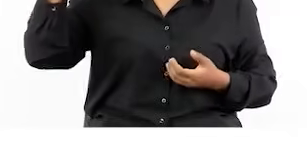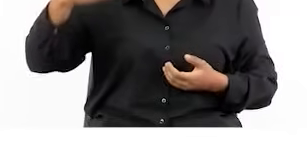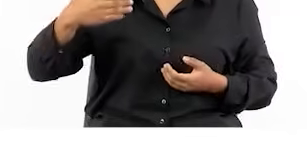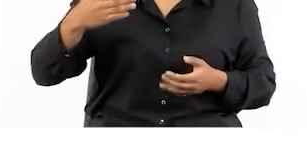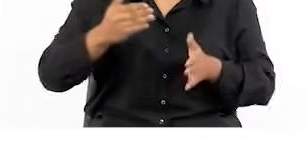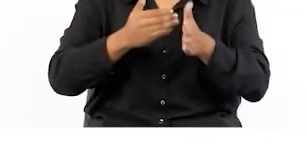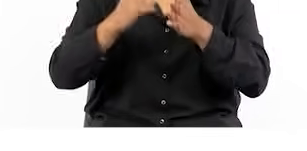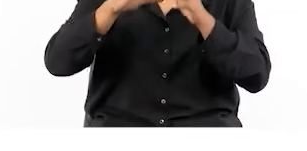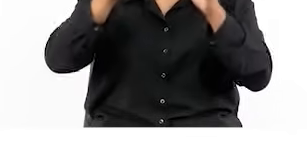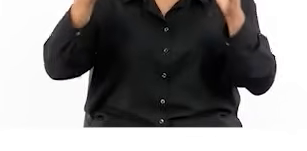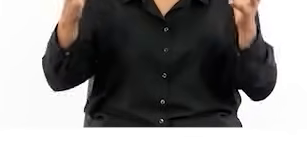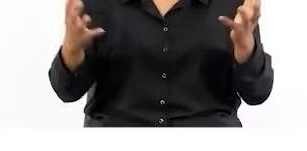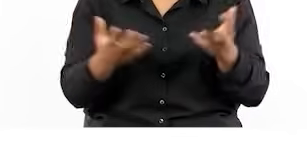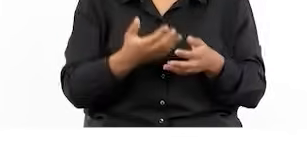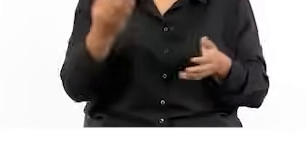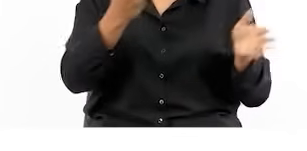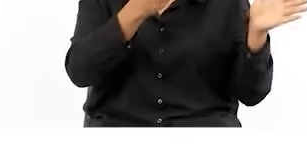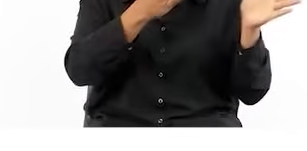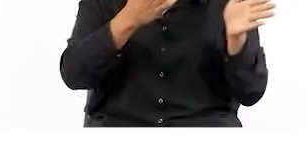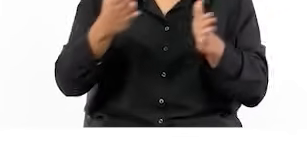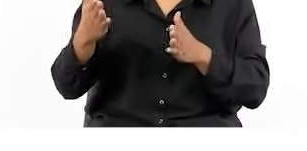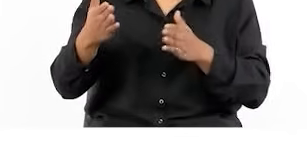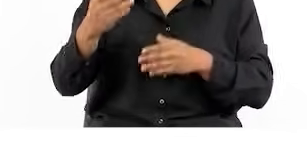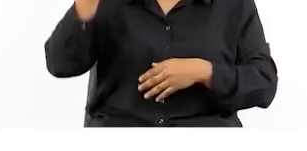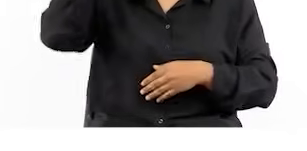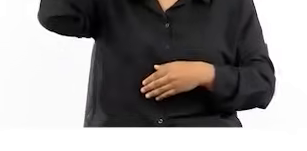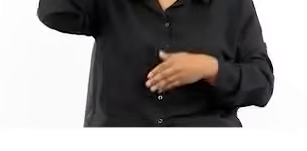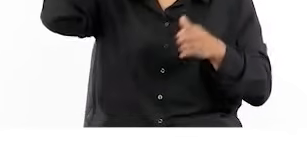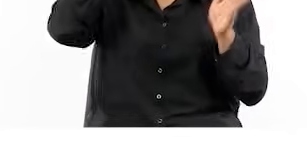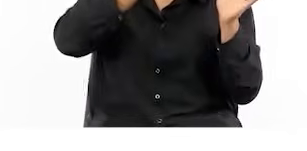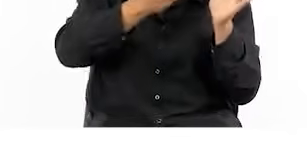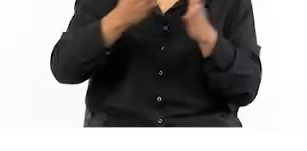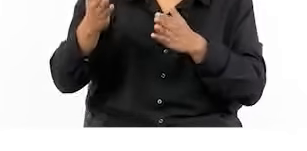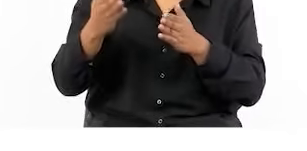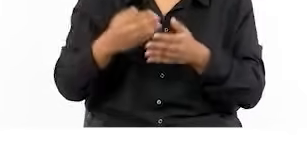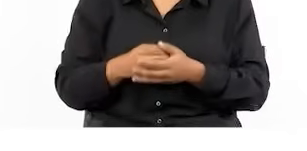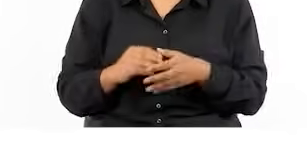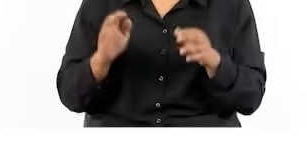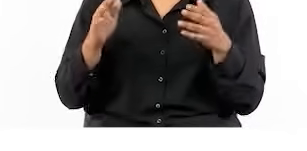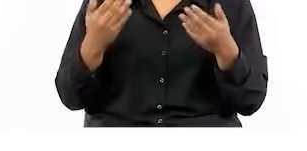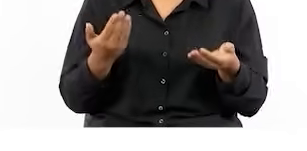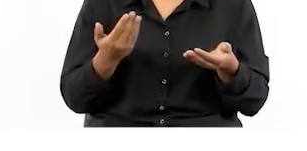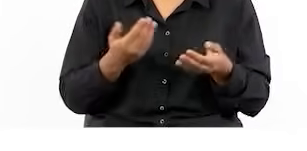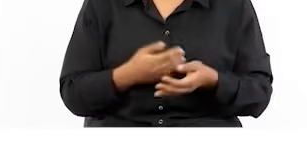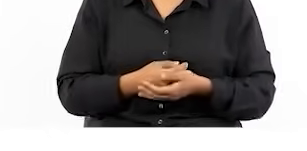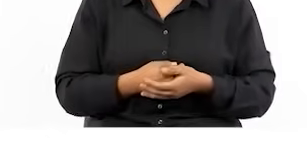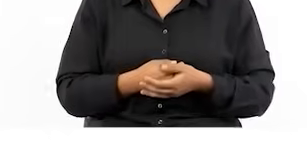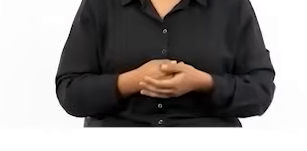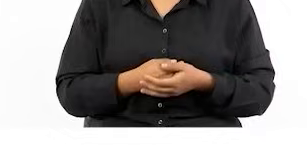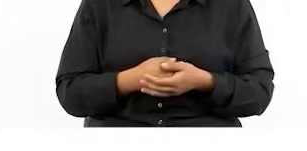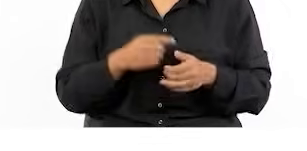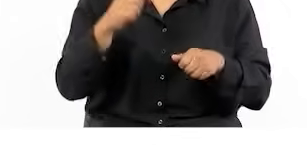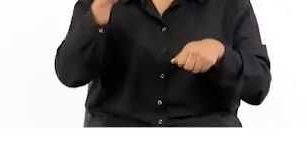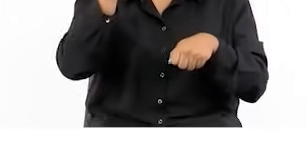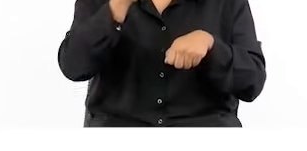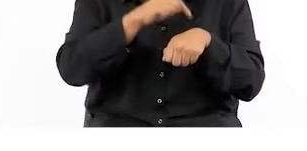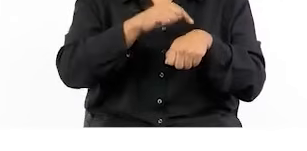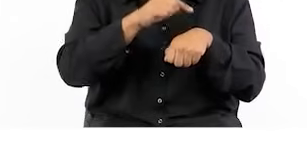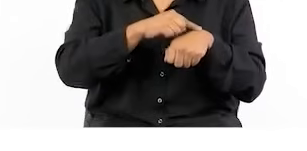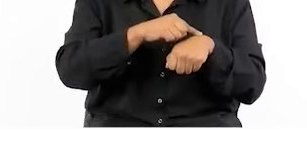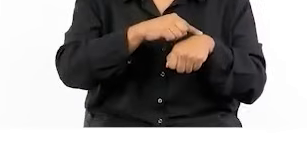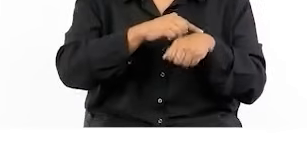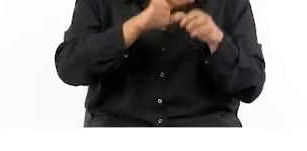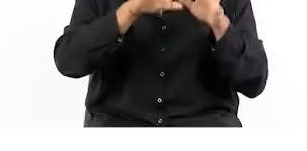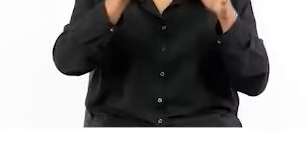Tierra, los acontecimientos más importantes deben ser ordenados en una secuencia lógica. Y esta secuencia lógica es